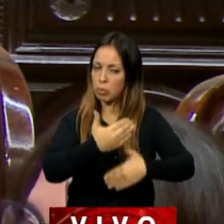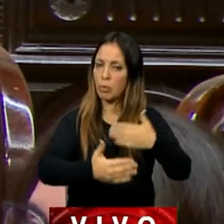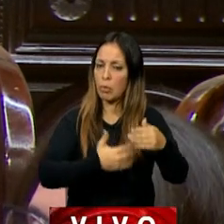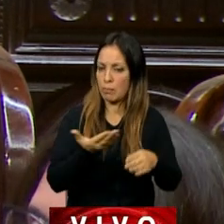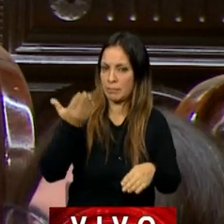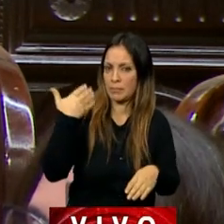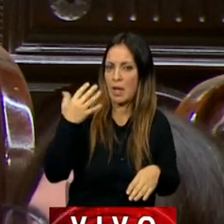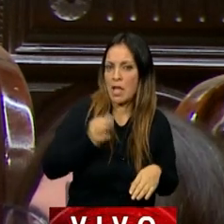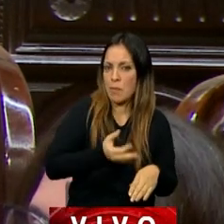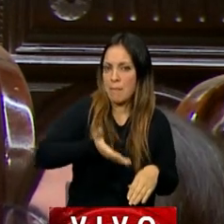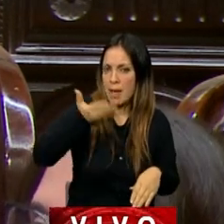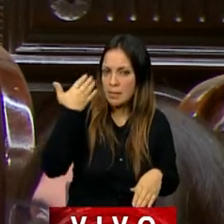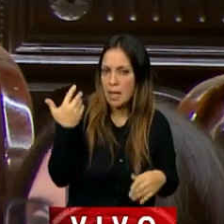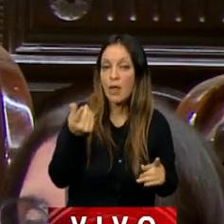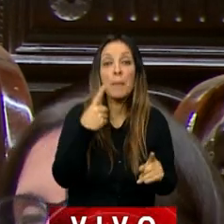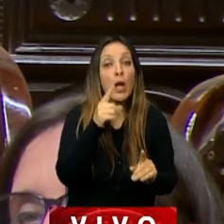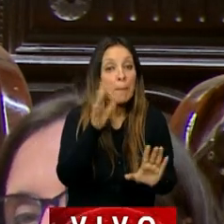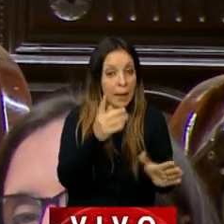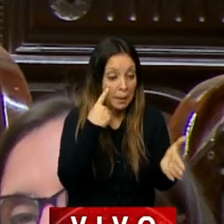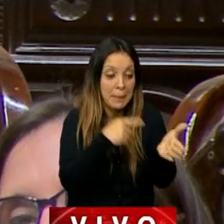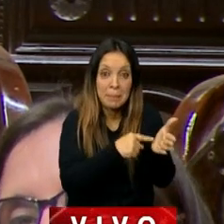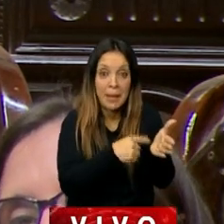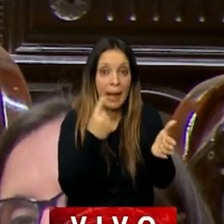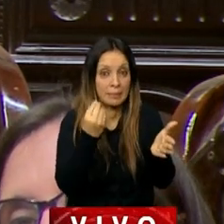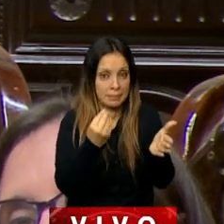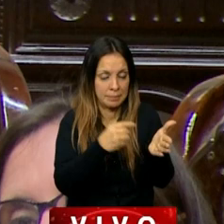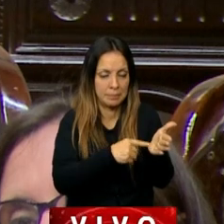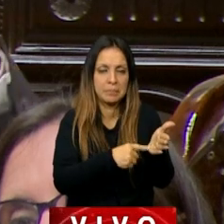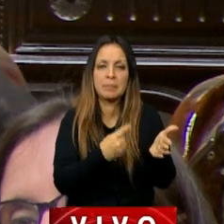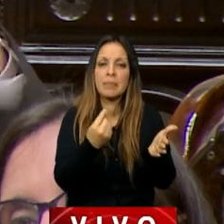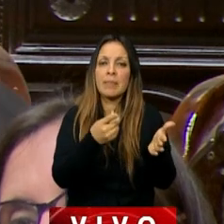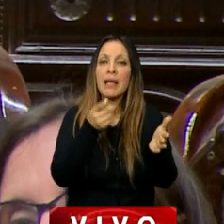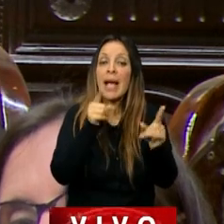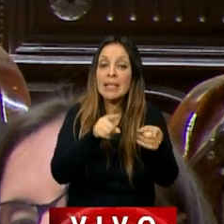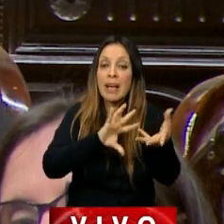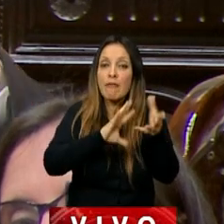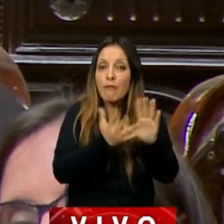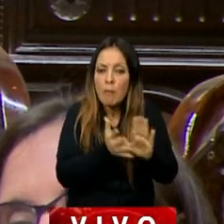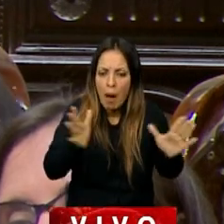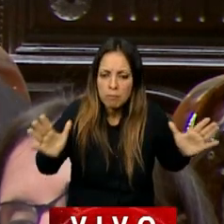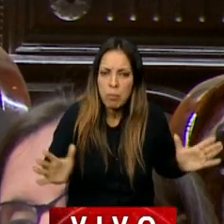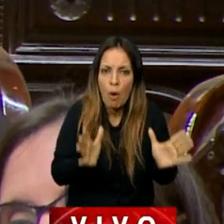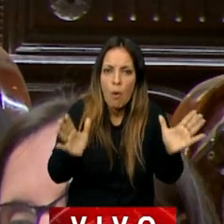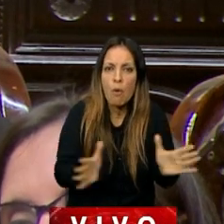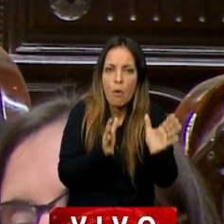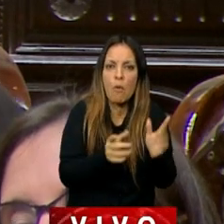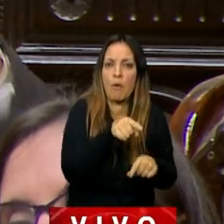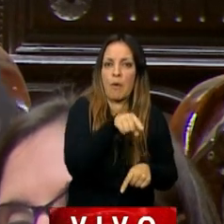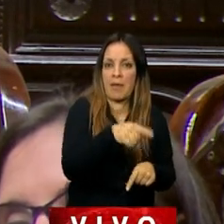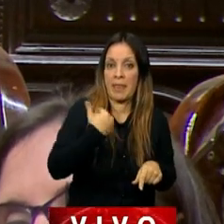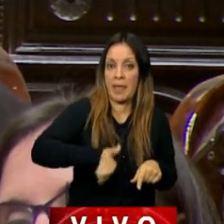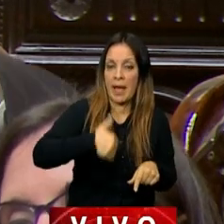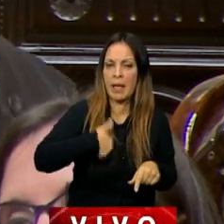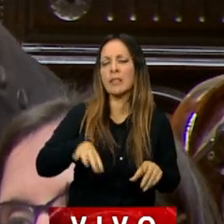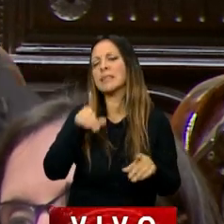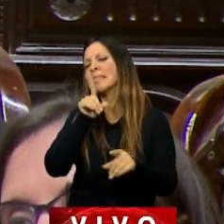desde el año pasado. Pero escuchen esta parte. Ese impulso que se mantiene y